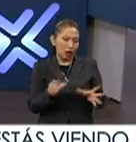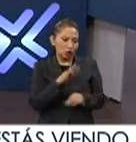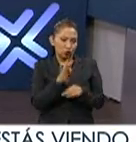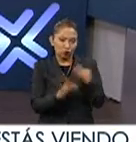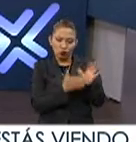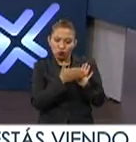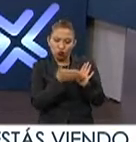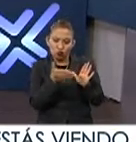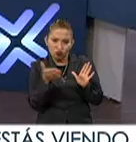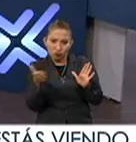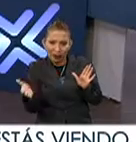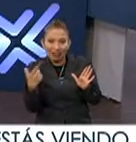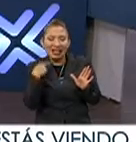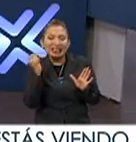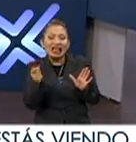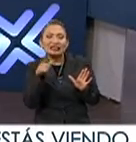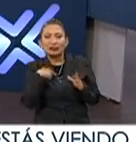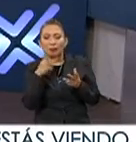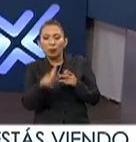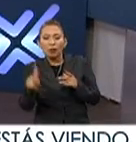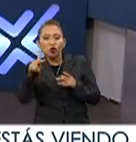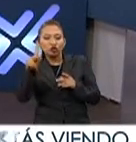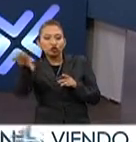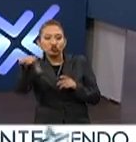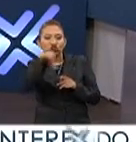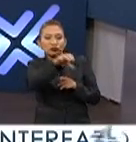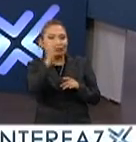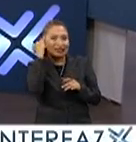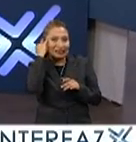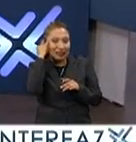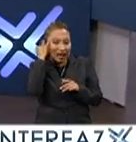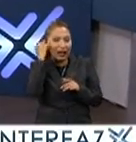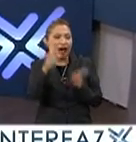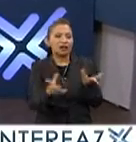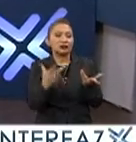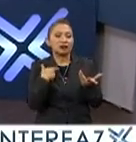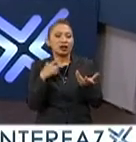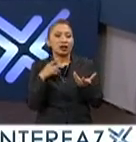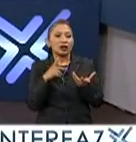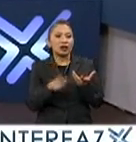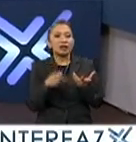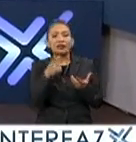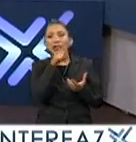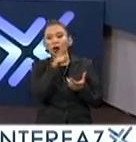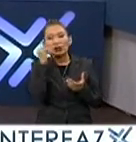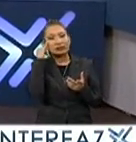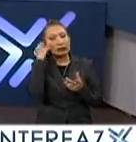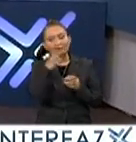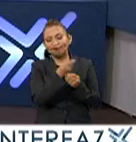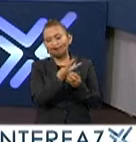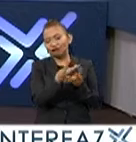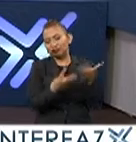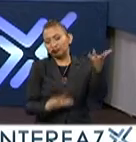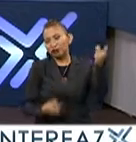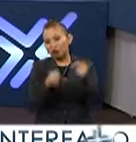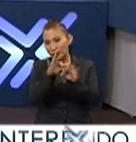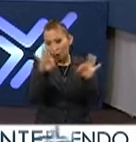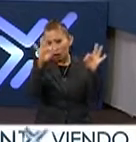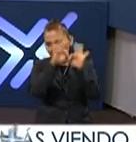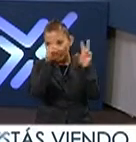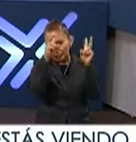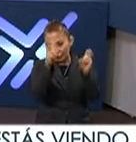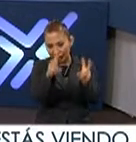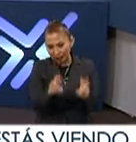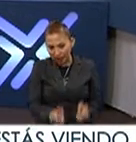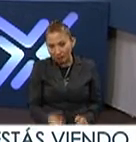todo esto de lo que son nuestros pueblos indígenas, nuestros pueblos originarios, nuestras lenguas indígenas, en fin, todo este importante